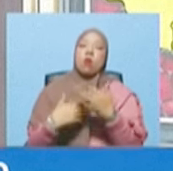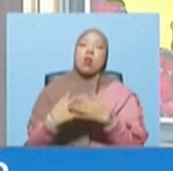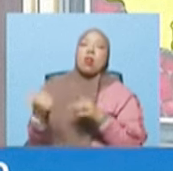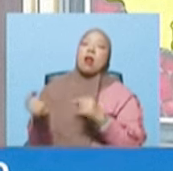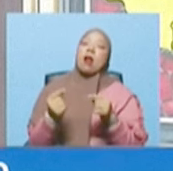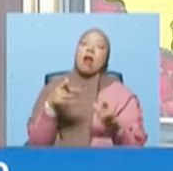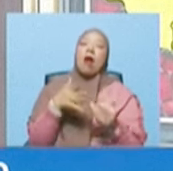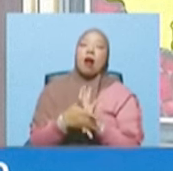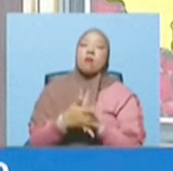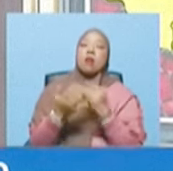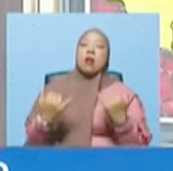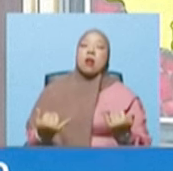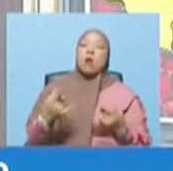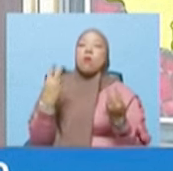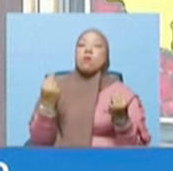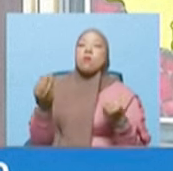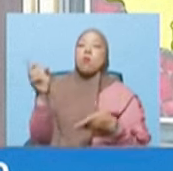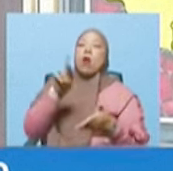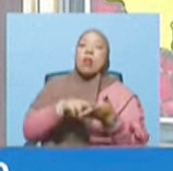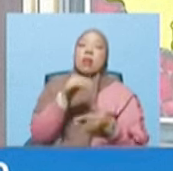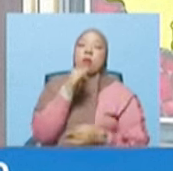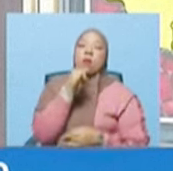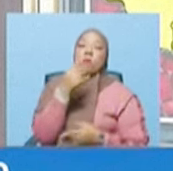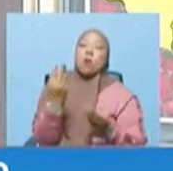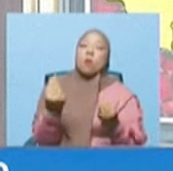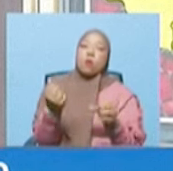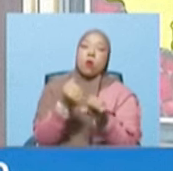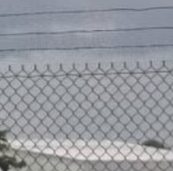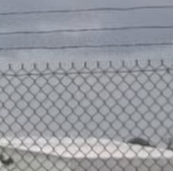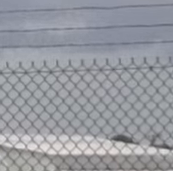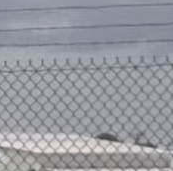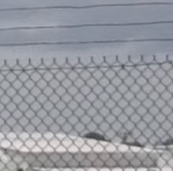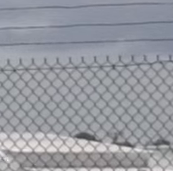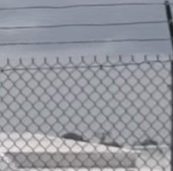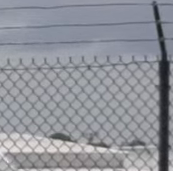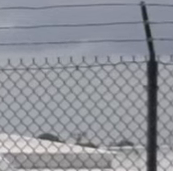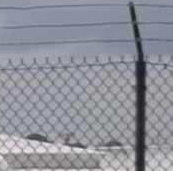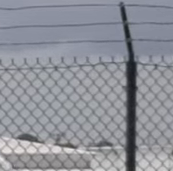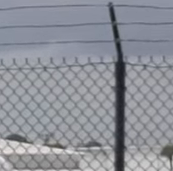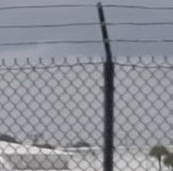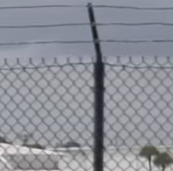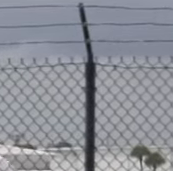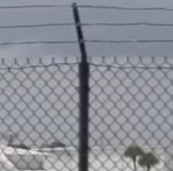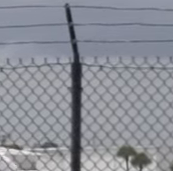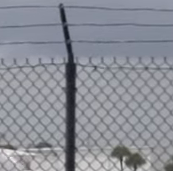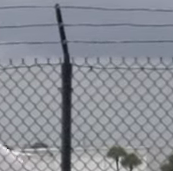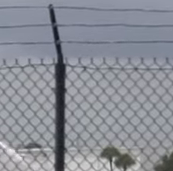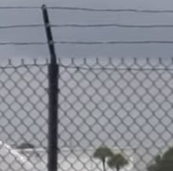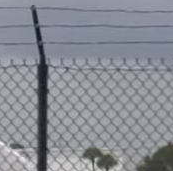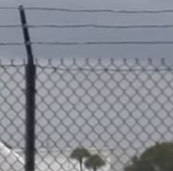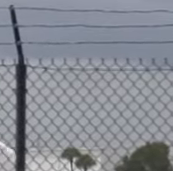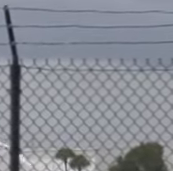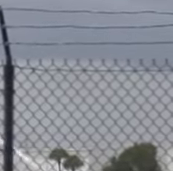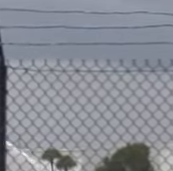bastante con él bastantes veces que hablamos bastante cara a cara la aeronave hunda so